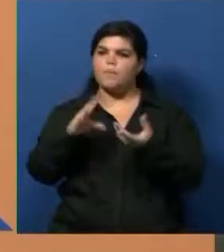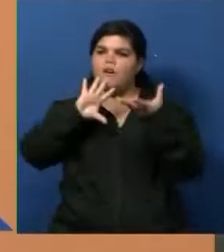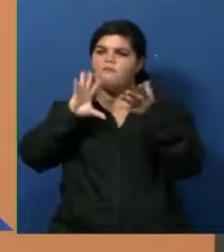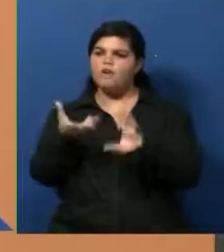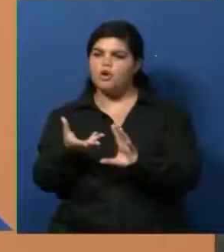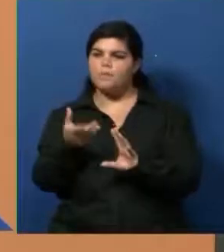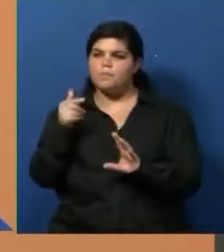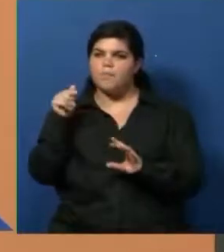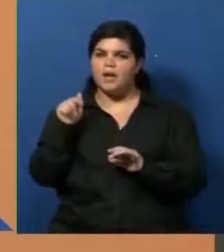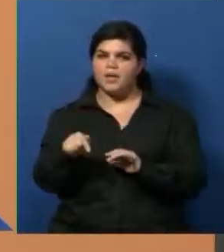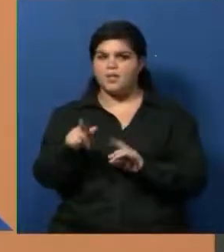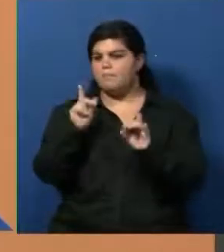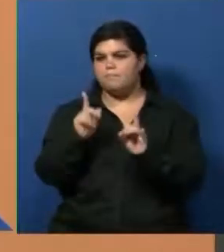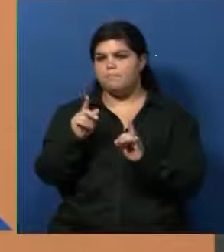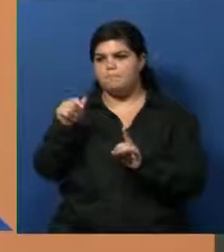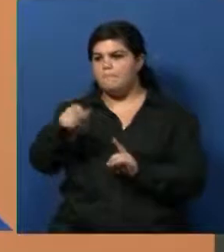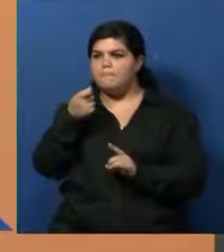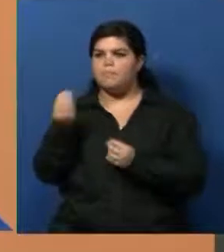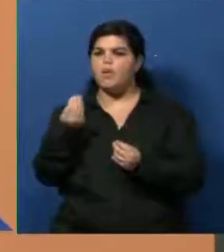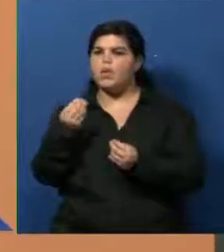ejemplificadora con respecto a esta situación en particular?